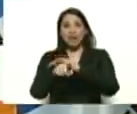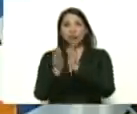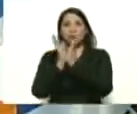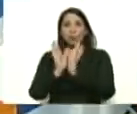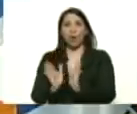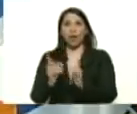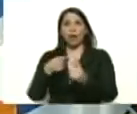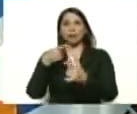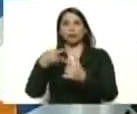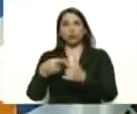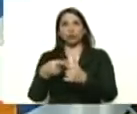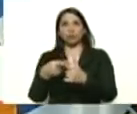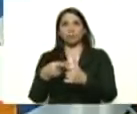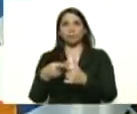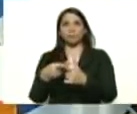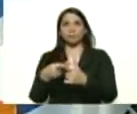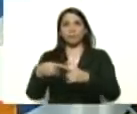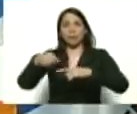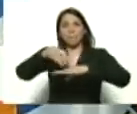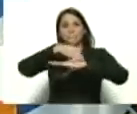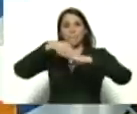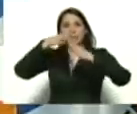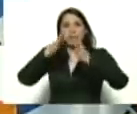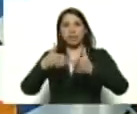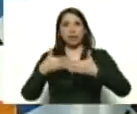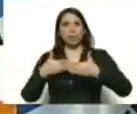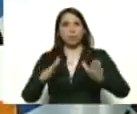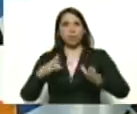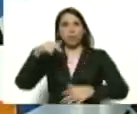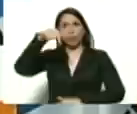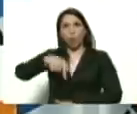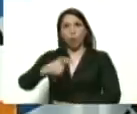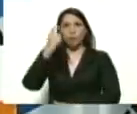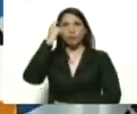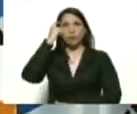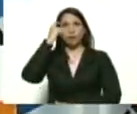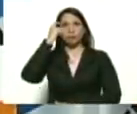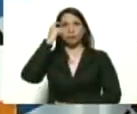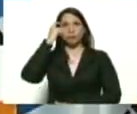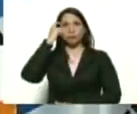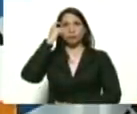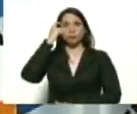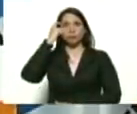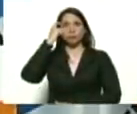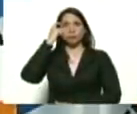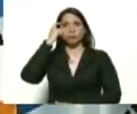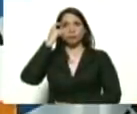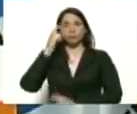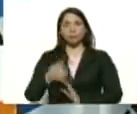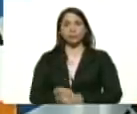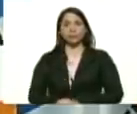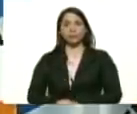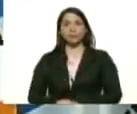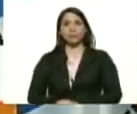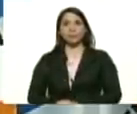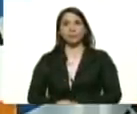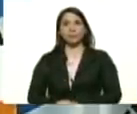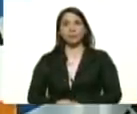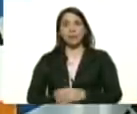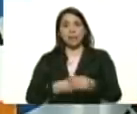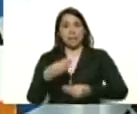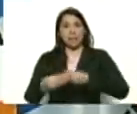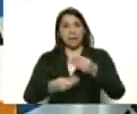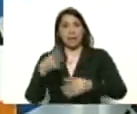lo tanto, el Ministerio Público el día de hoy, en una audiencia de presentación realizada ante el Tribunal Segundo